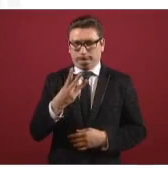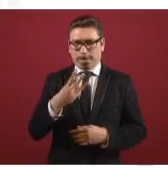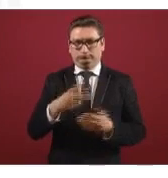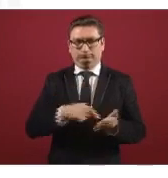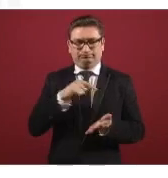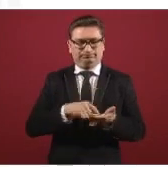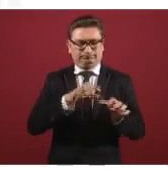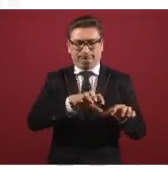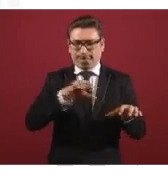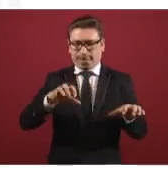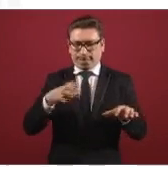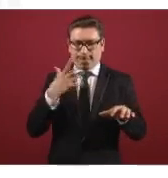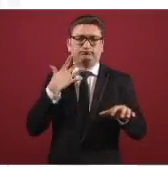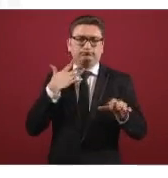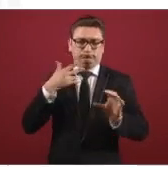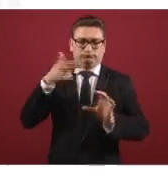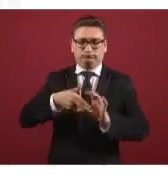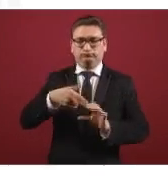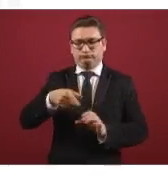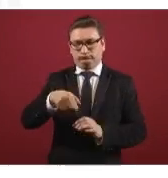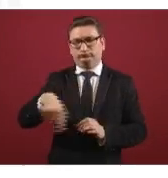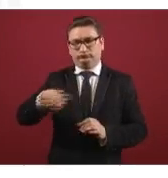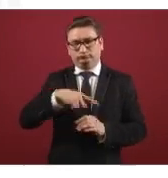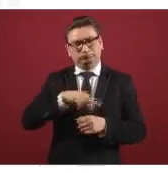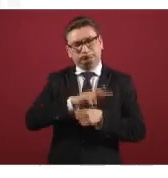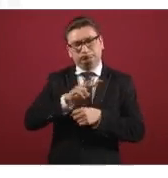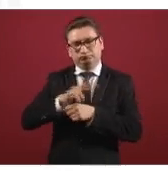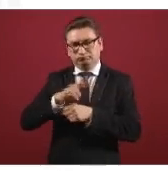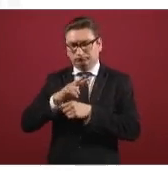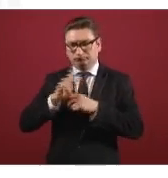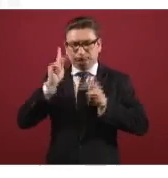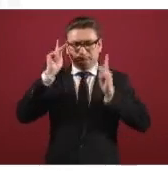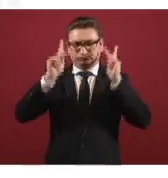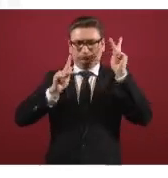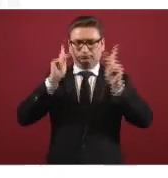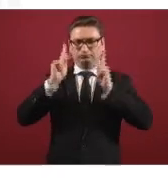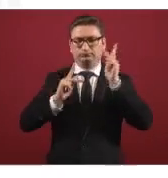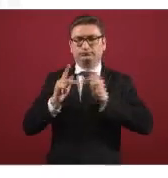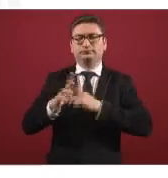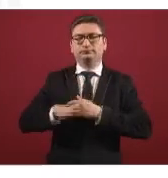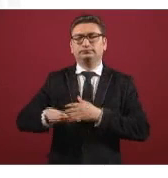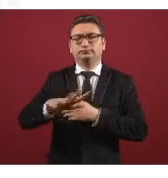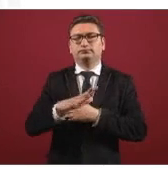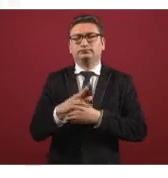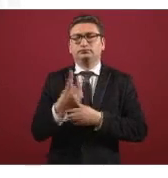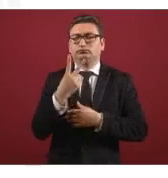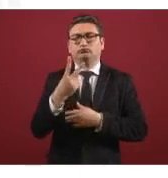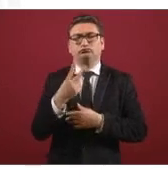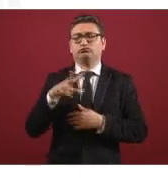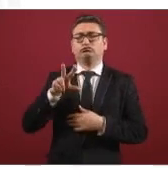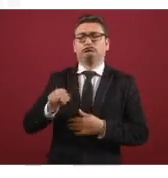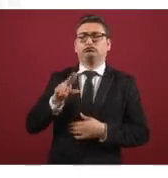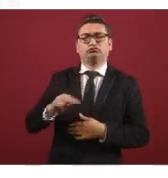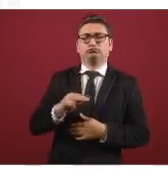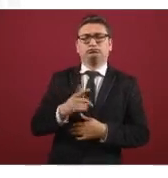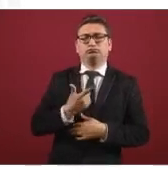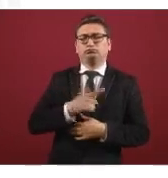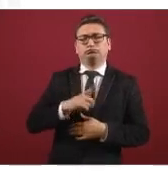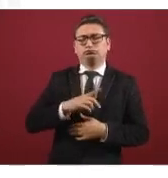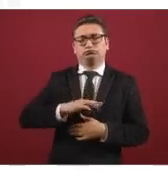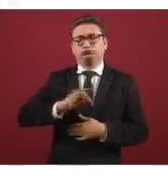gasolineras y en verificaciones o solo visitas, de las cuales 2 se negaron a ser verificadas